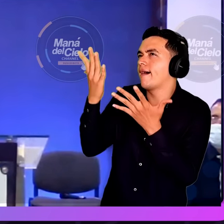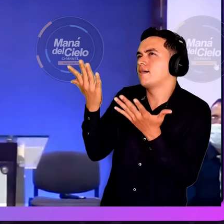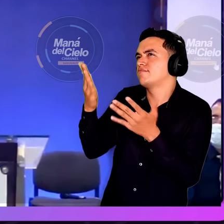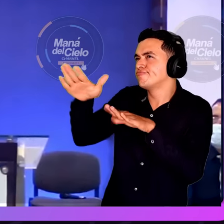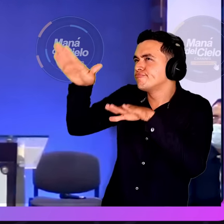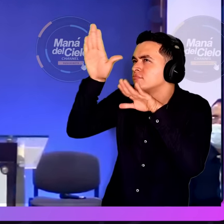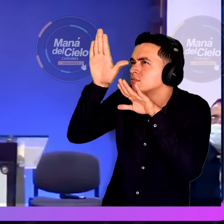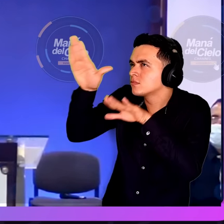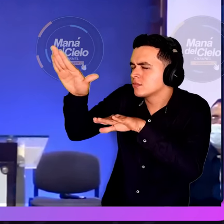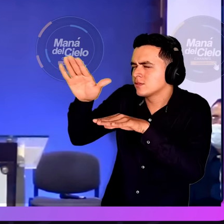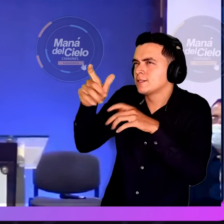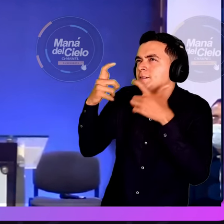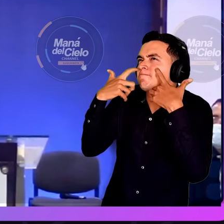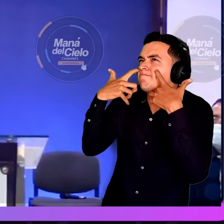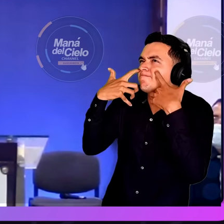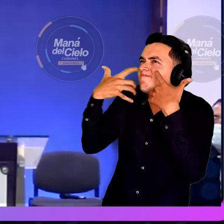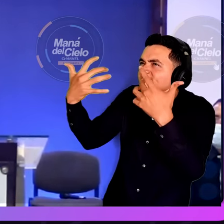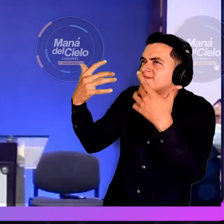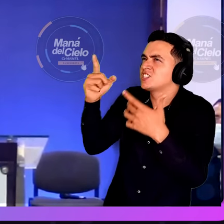Un email al Señor.